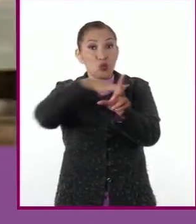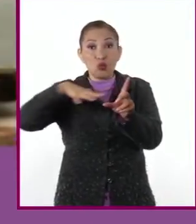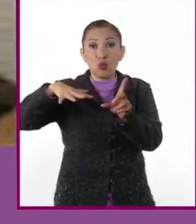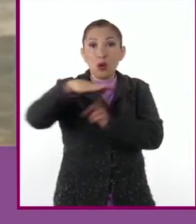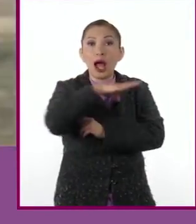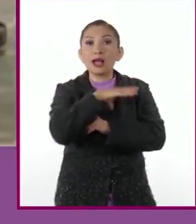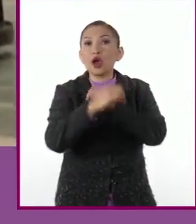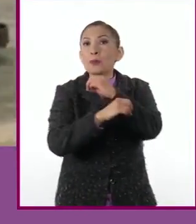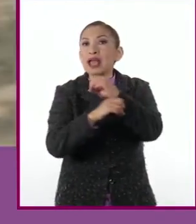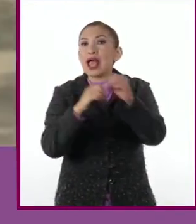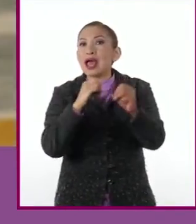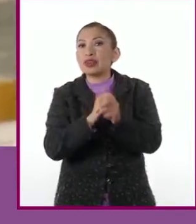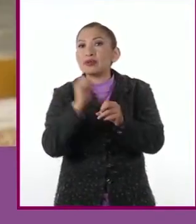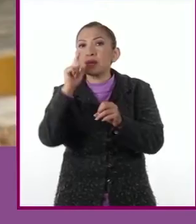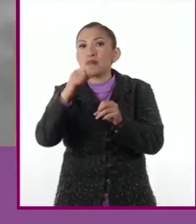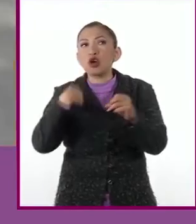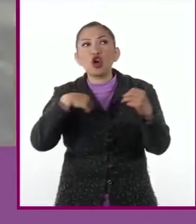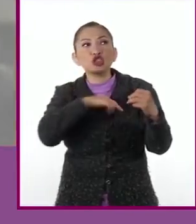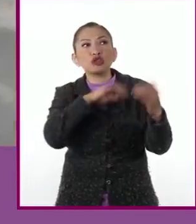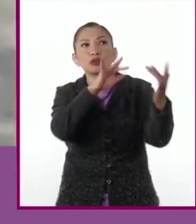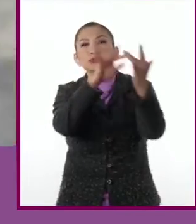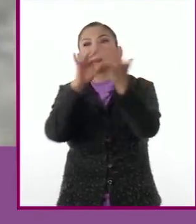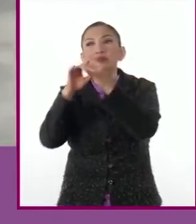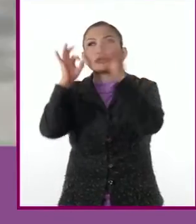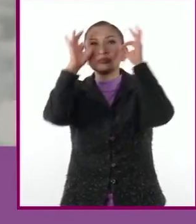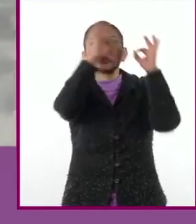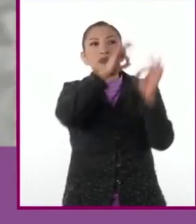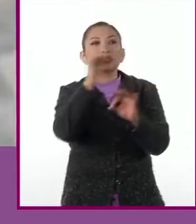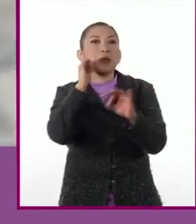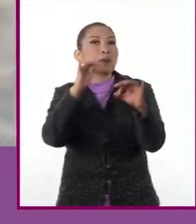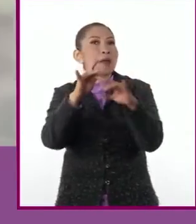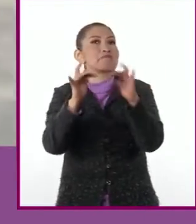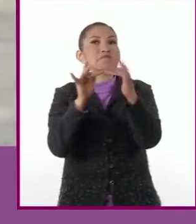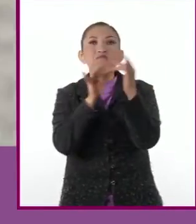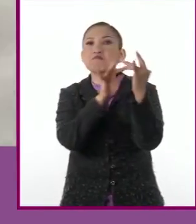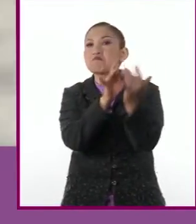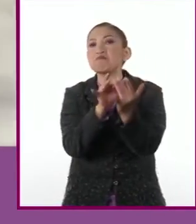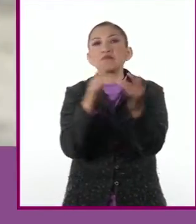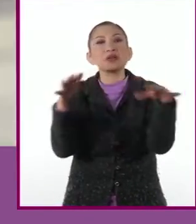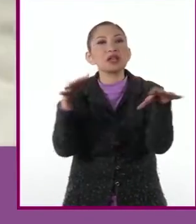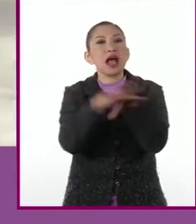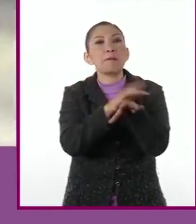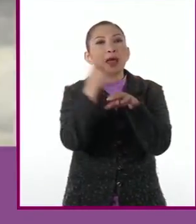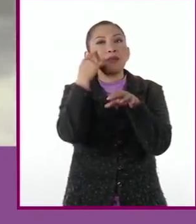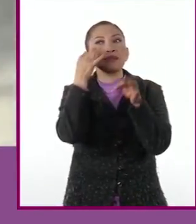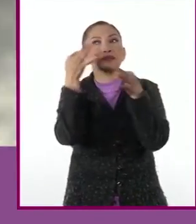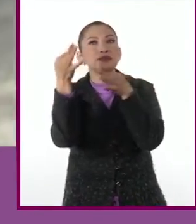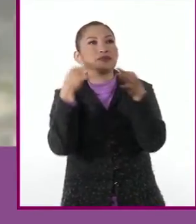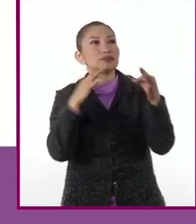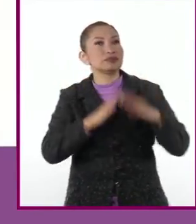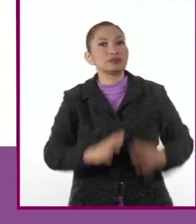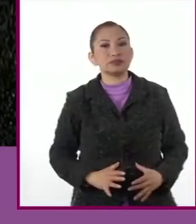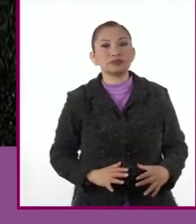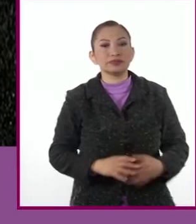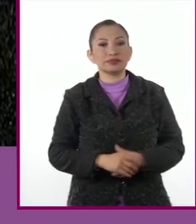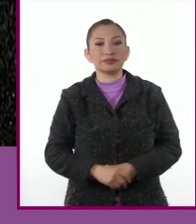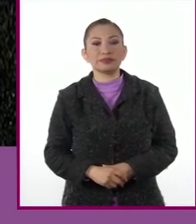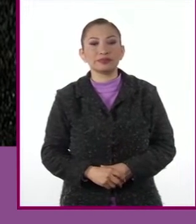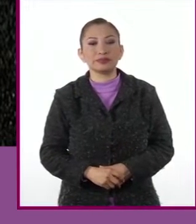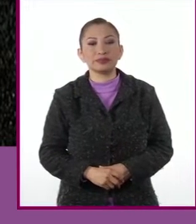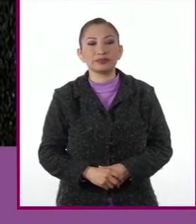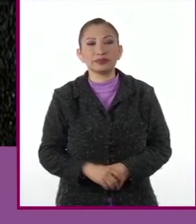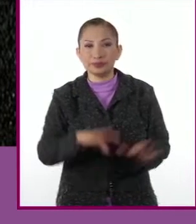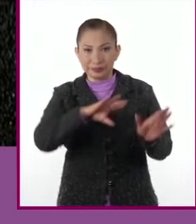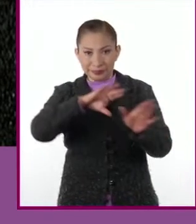hay objetos con los que interactuamos todo el tiempo y cambian nuestra mecánica. Por